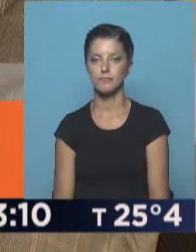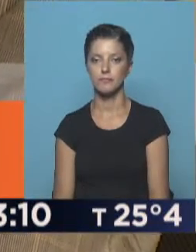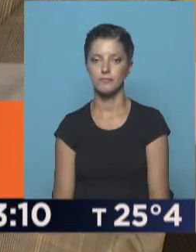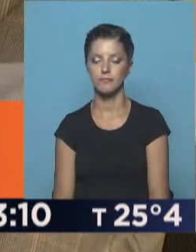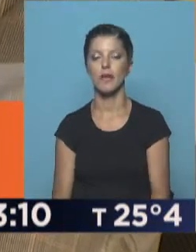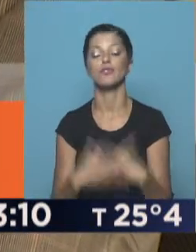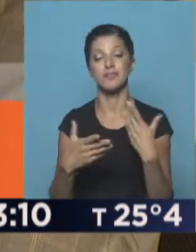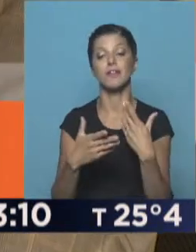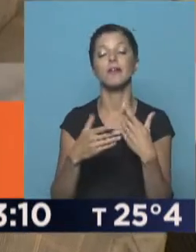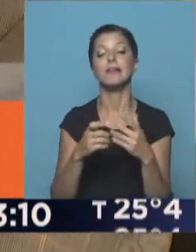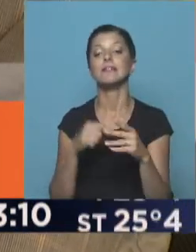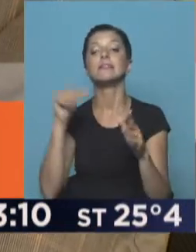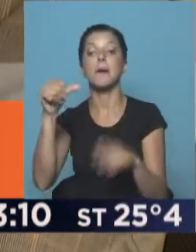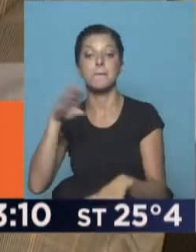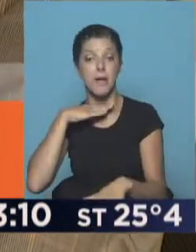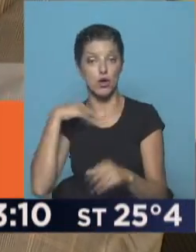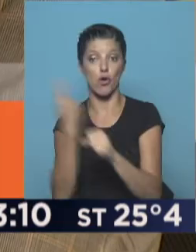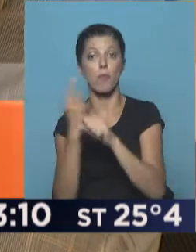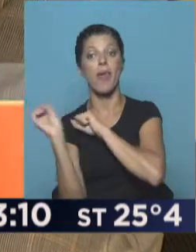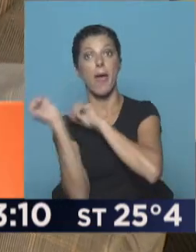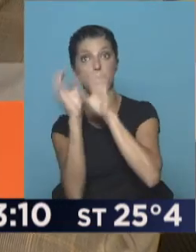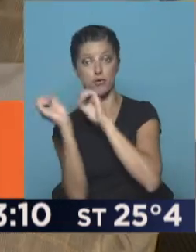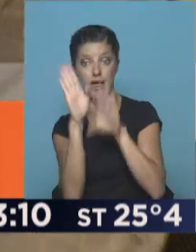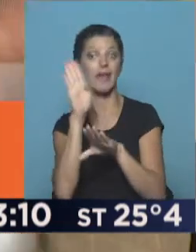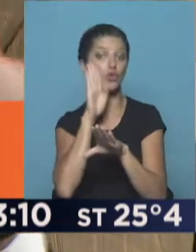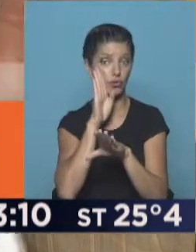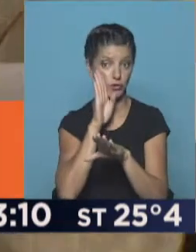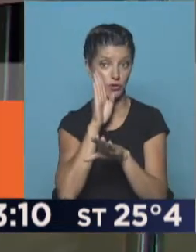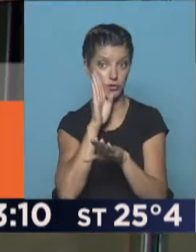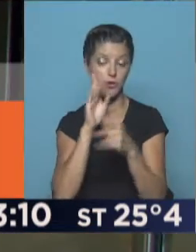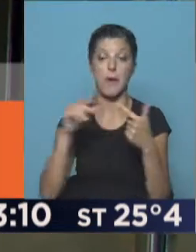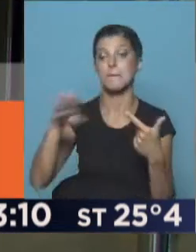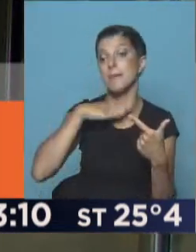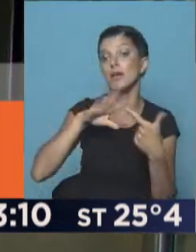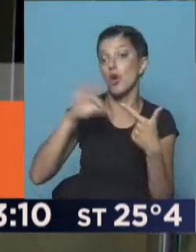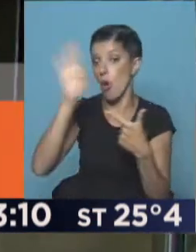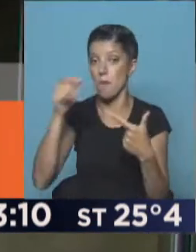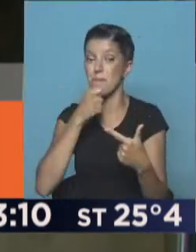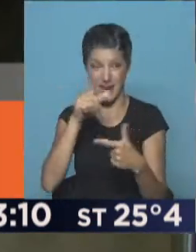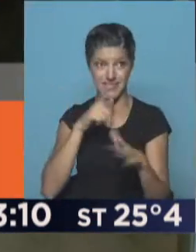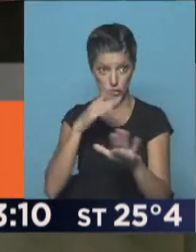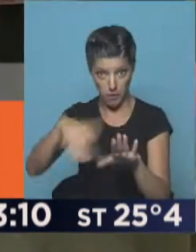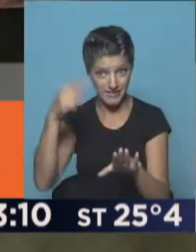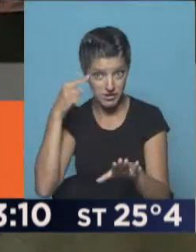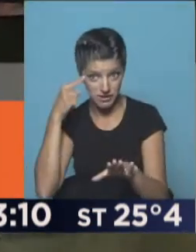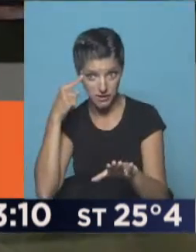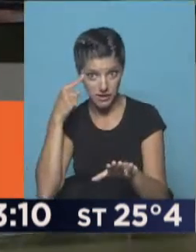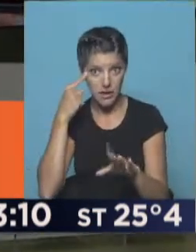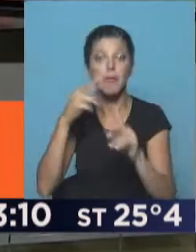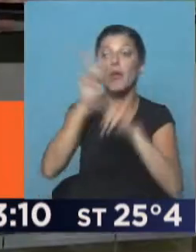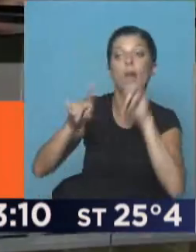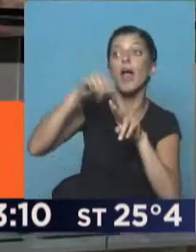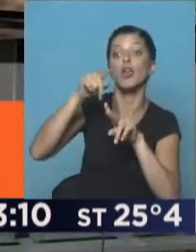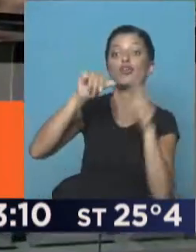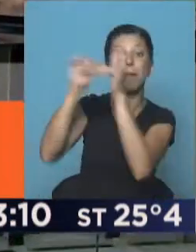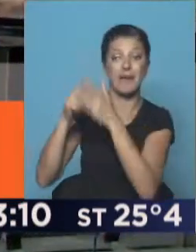se empeoran las posibilidades de que México exporte a Estados Unidos y México, o parecido pasa con China, y van a tratar de vender en terceros mercados. Claro.